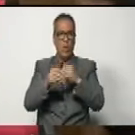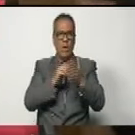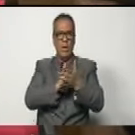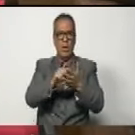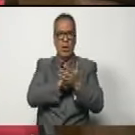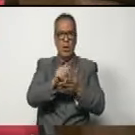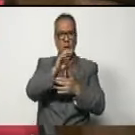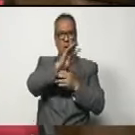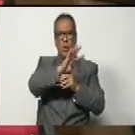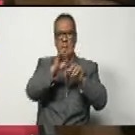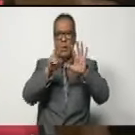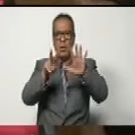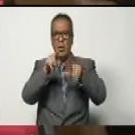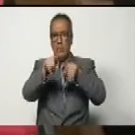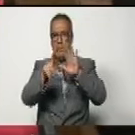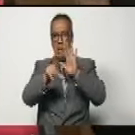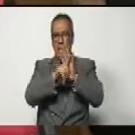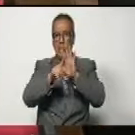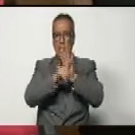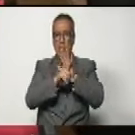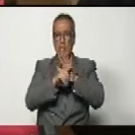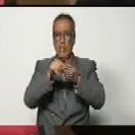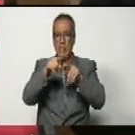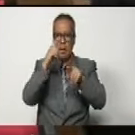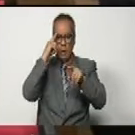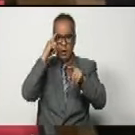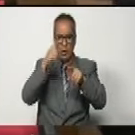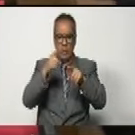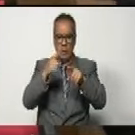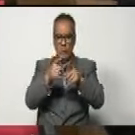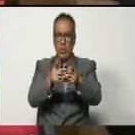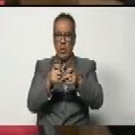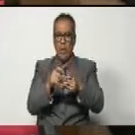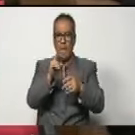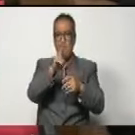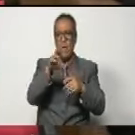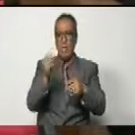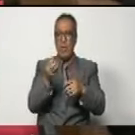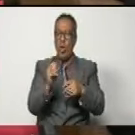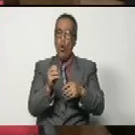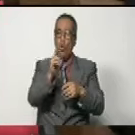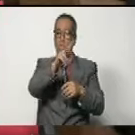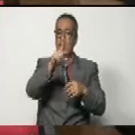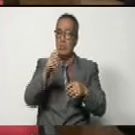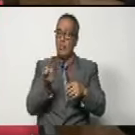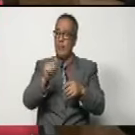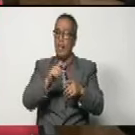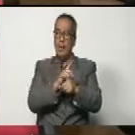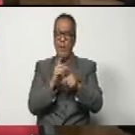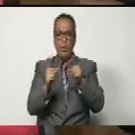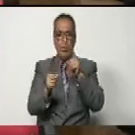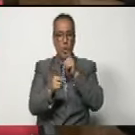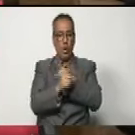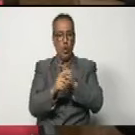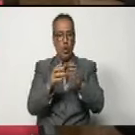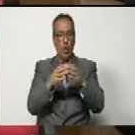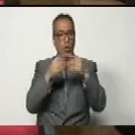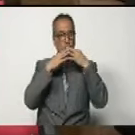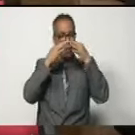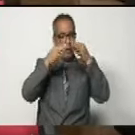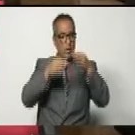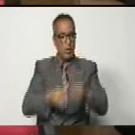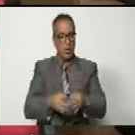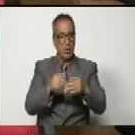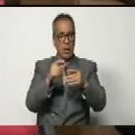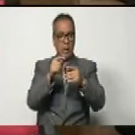artículo 47 de esta ley serán objeto de multa entre 20 a 100 veces el tipo de cambio oficial de la moneda de